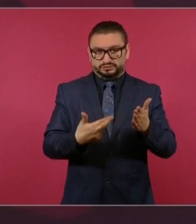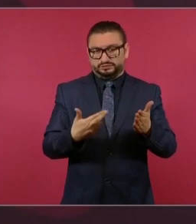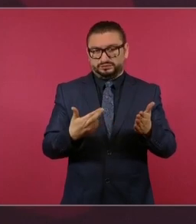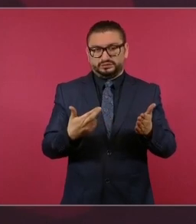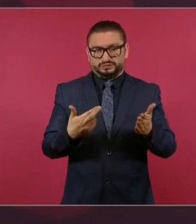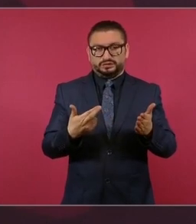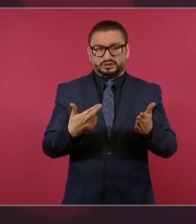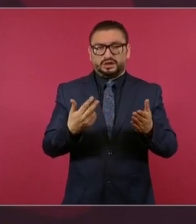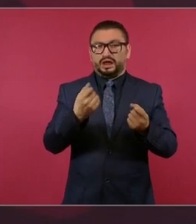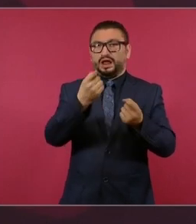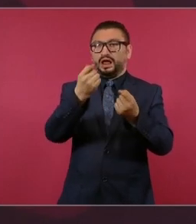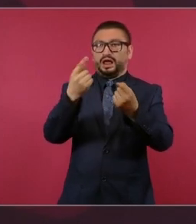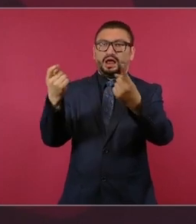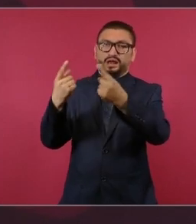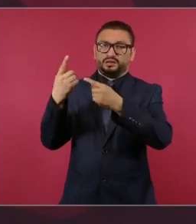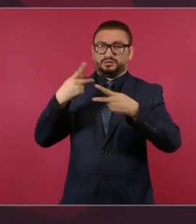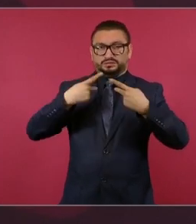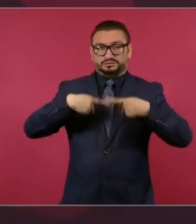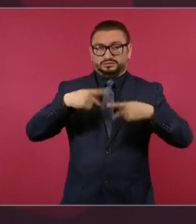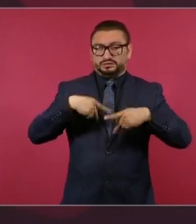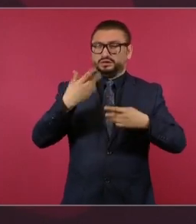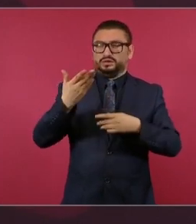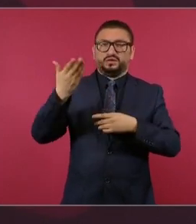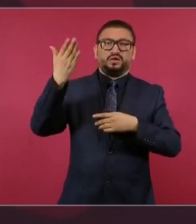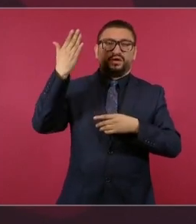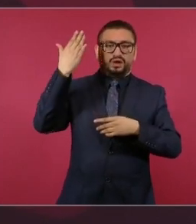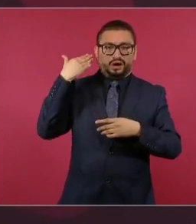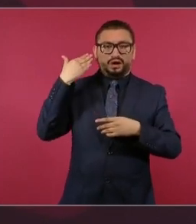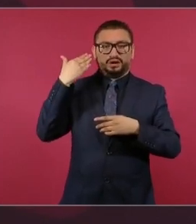aunque hayan resuelto otra cosa